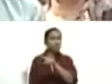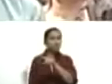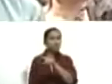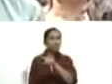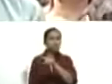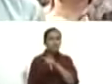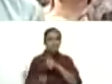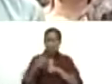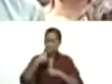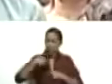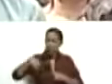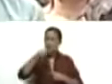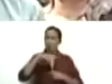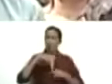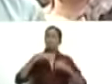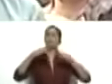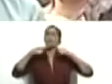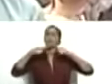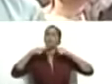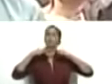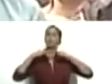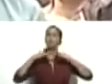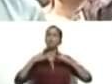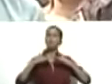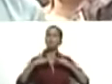calma y cordura.